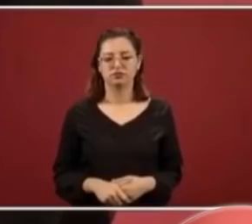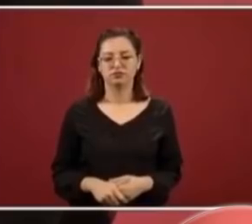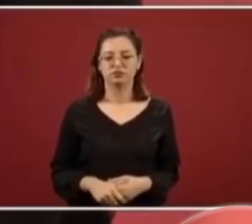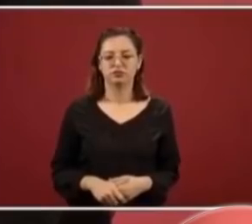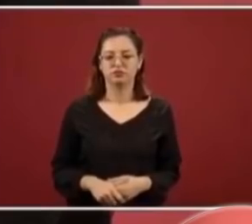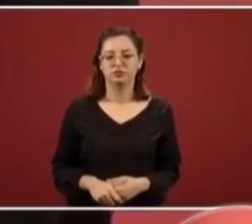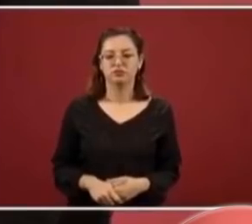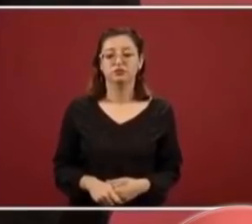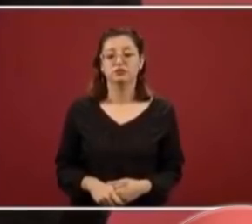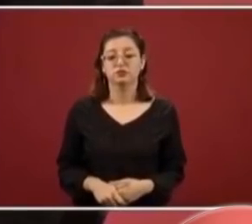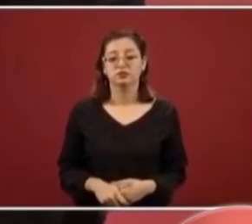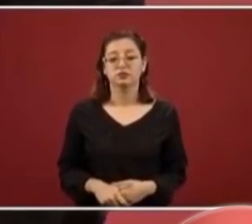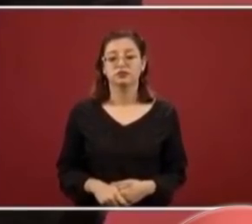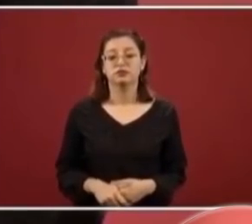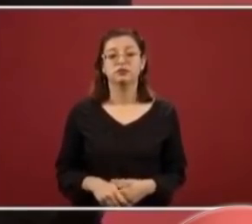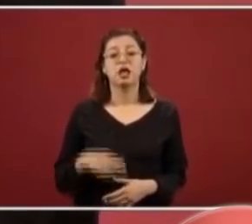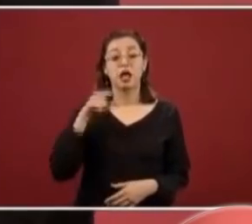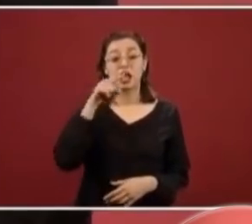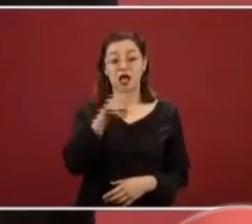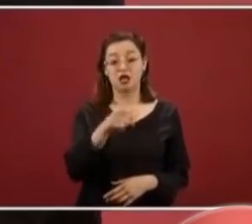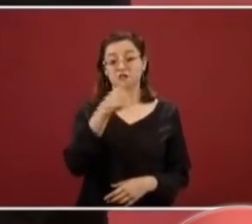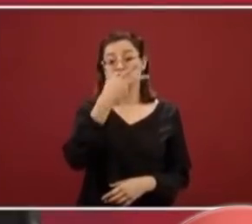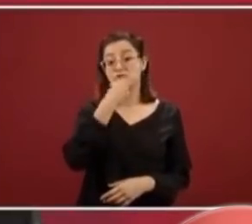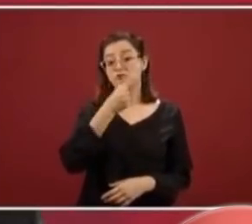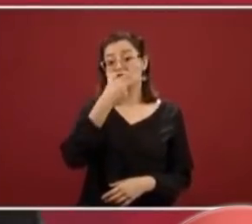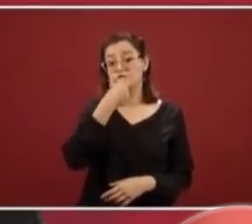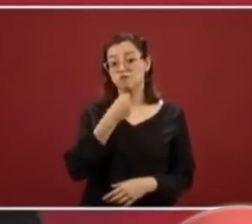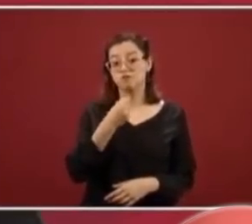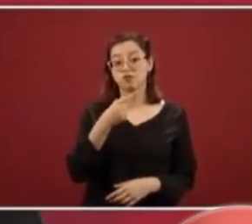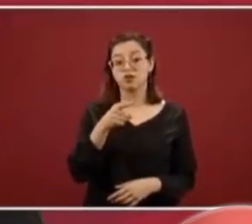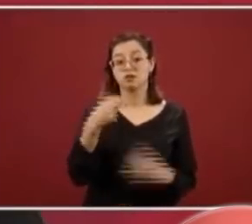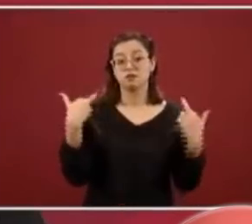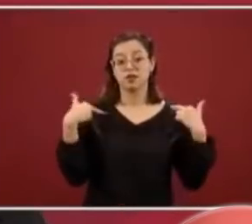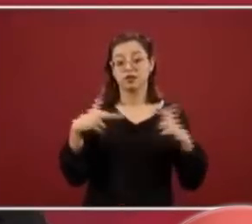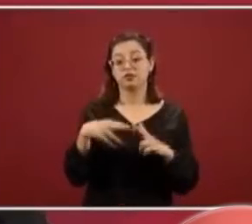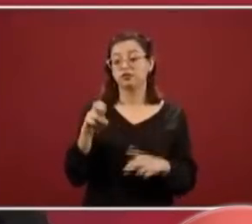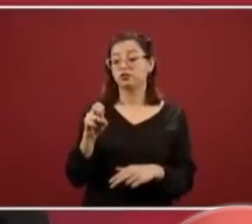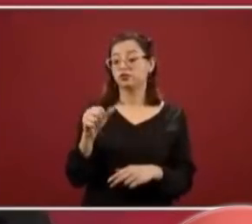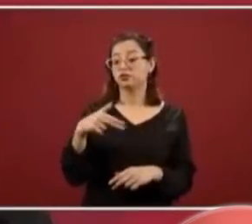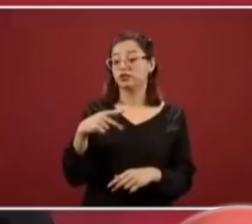nuestro, el maestro Santamaría,